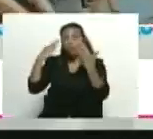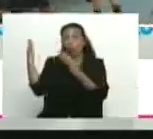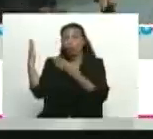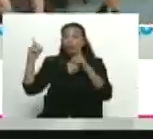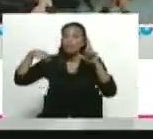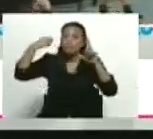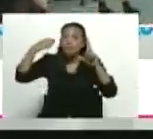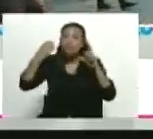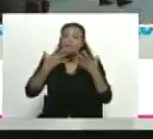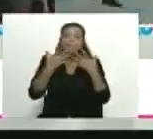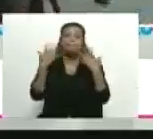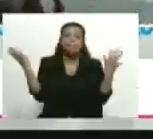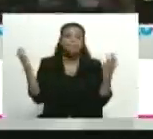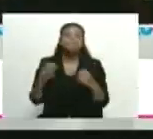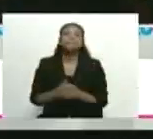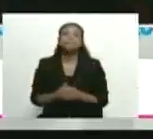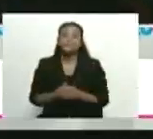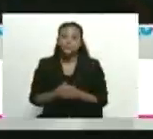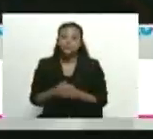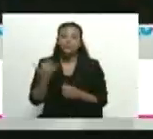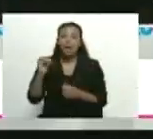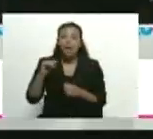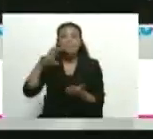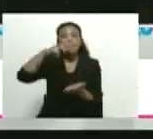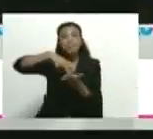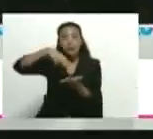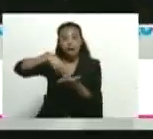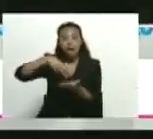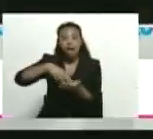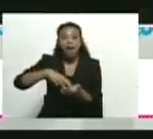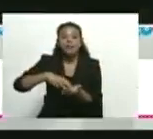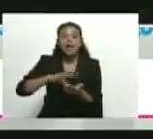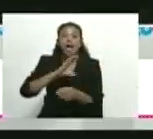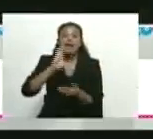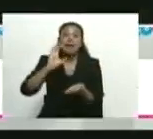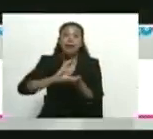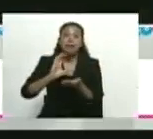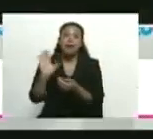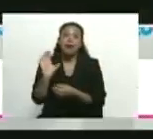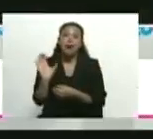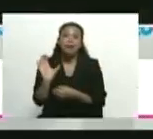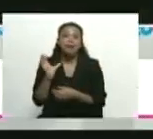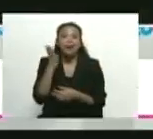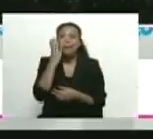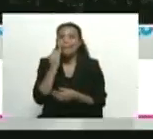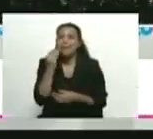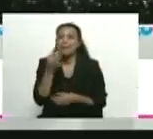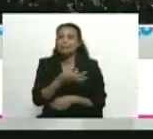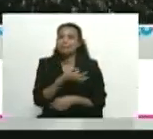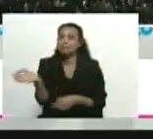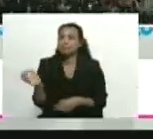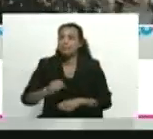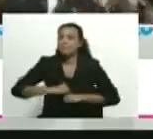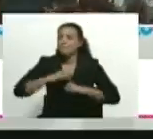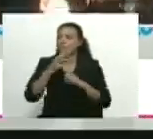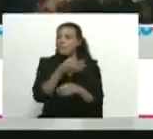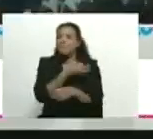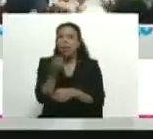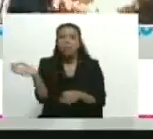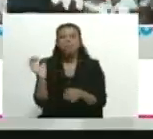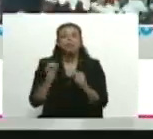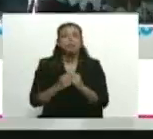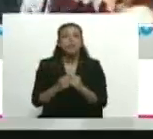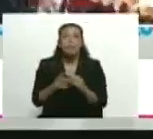esas imágenes maravillosas. Miranda y la capital, y fue una experiencia brutal para cerrar la